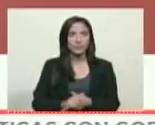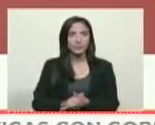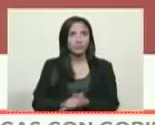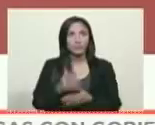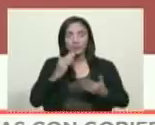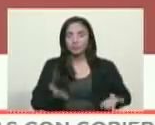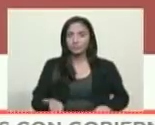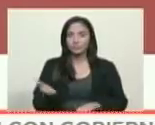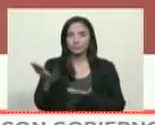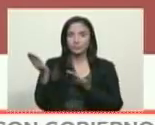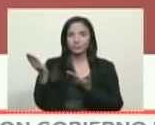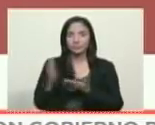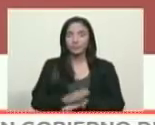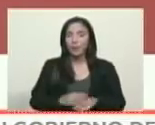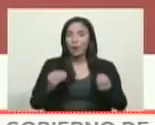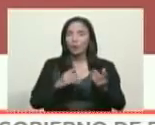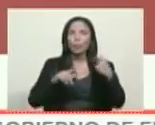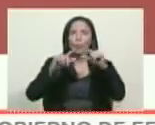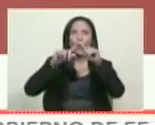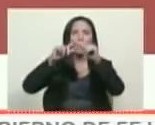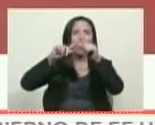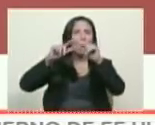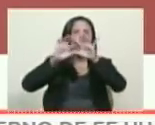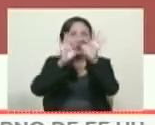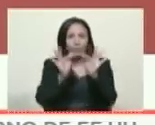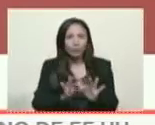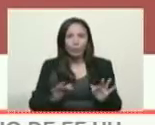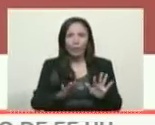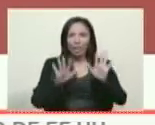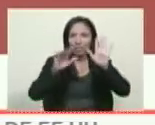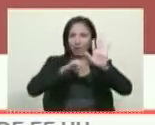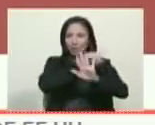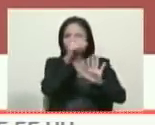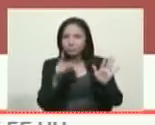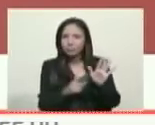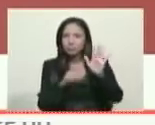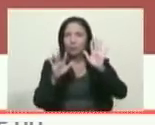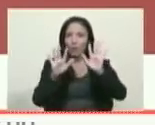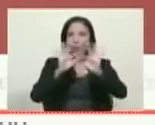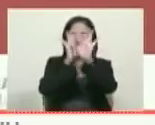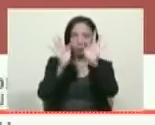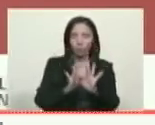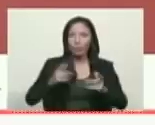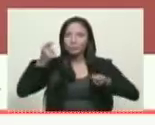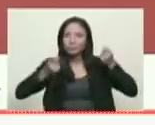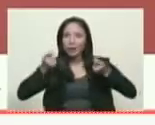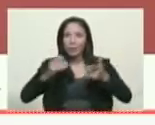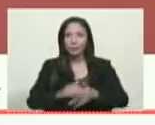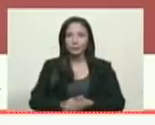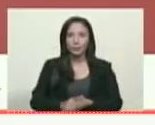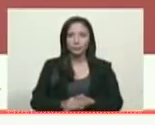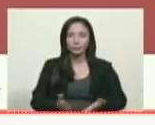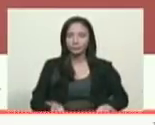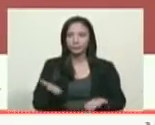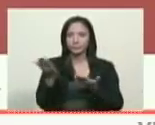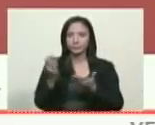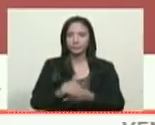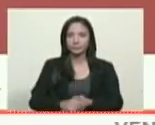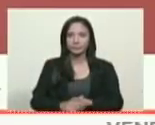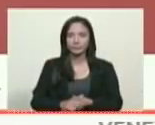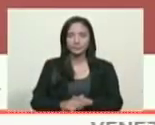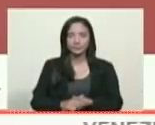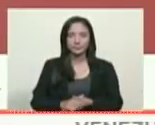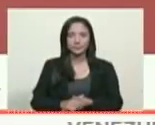10 signos corporales de las mentiras, según la fuente de la Asociación Americana de los